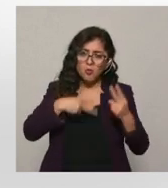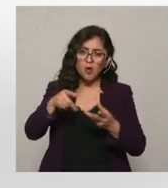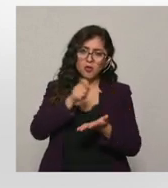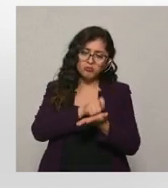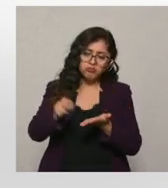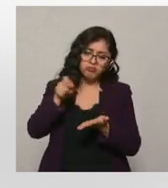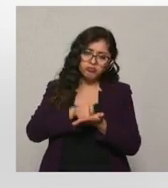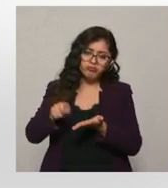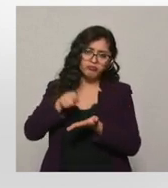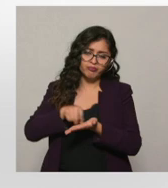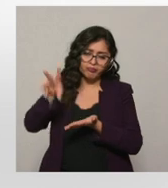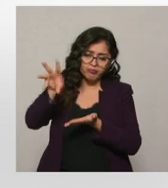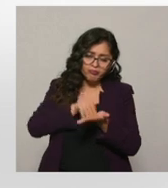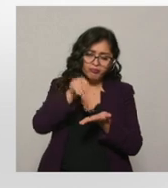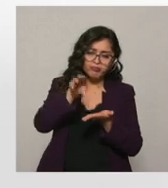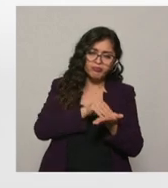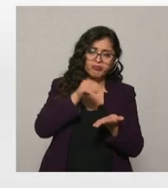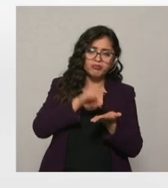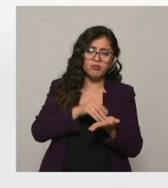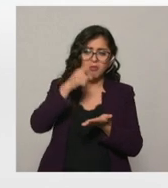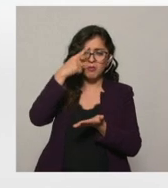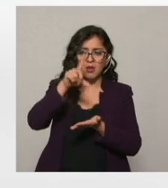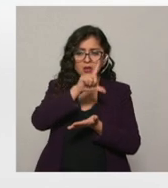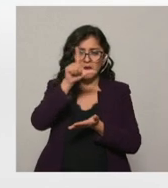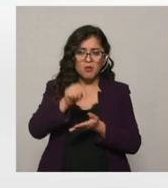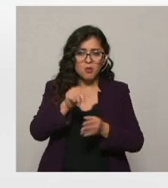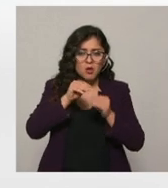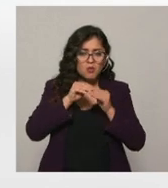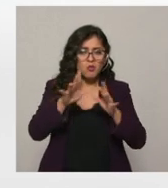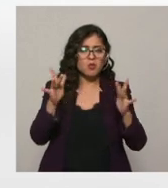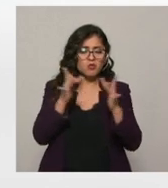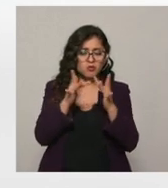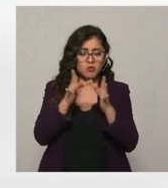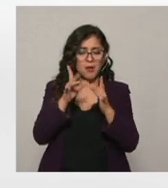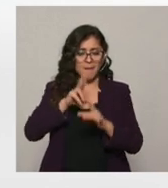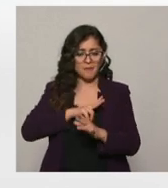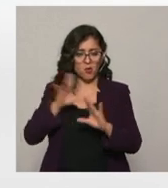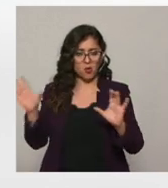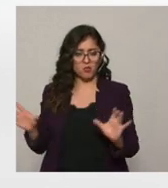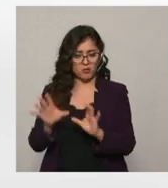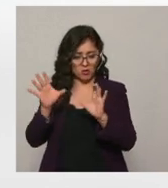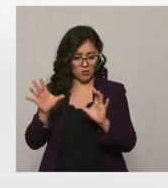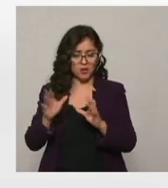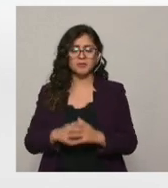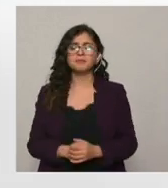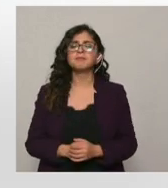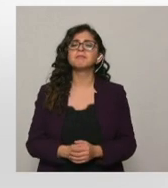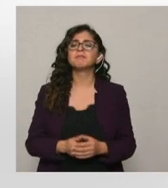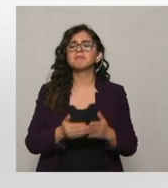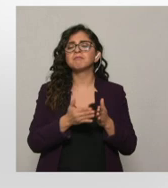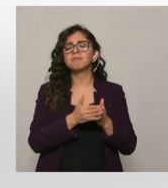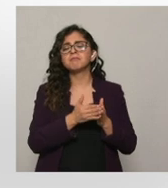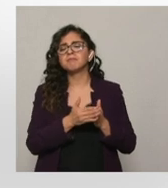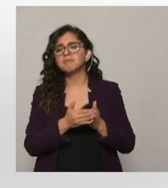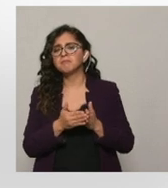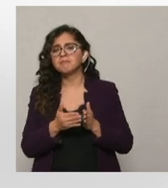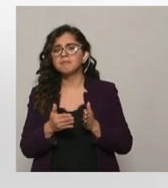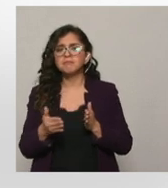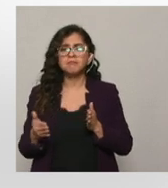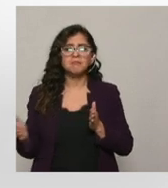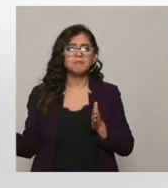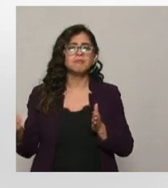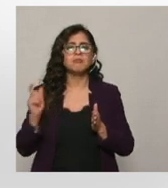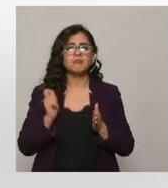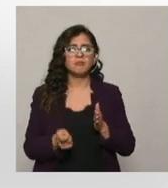para ponerlo en las redes y en mi base de datos. A los pocos días inicia